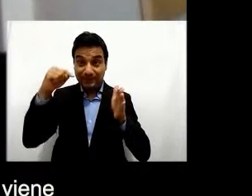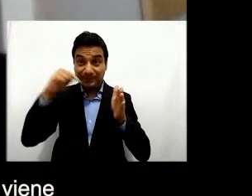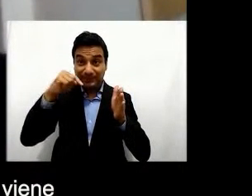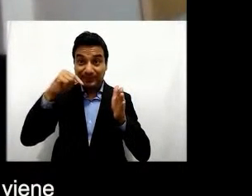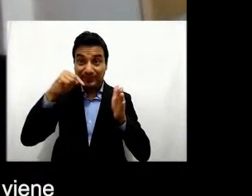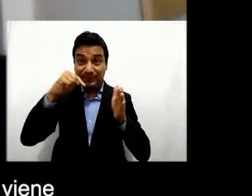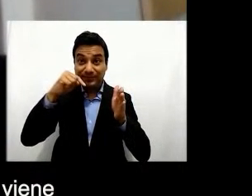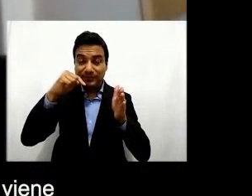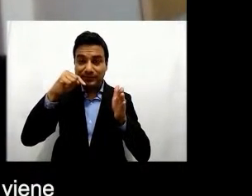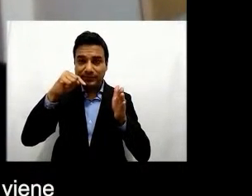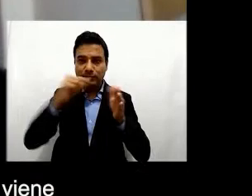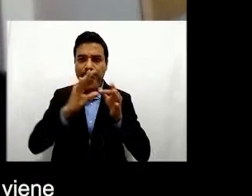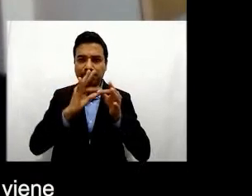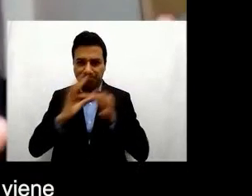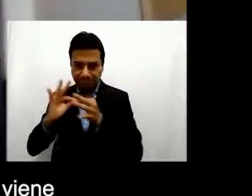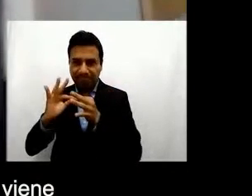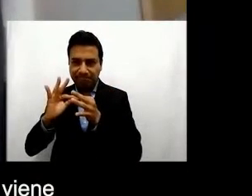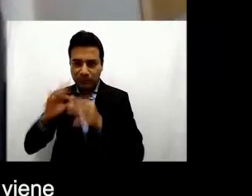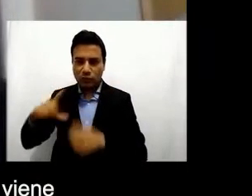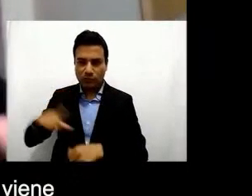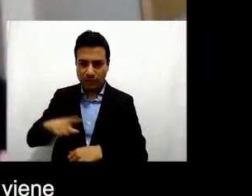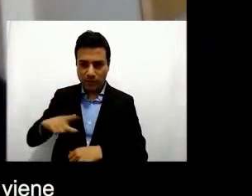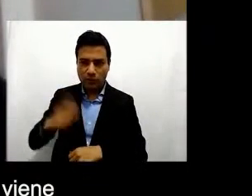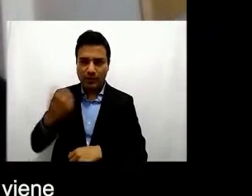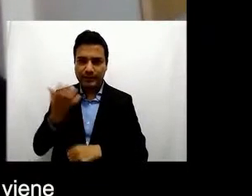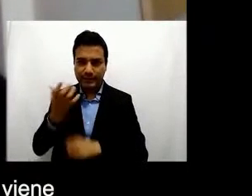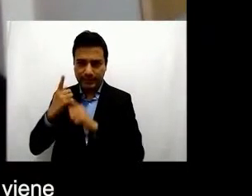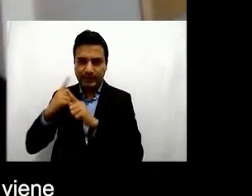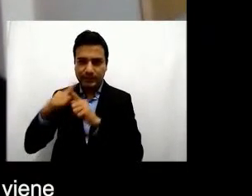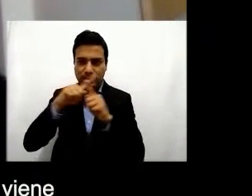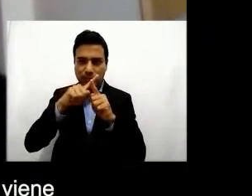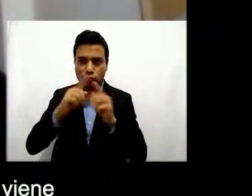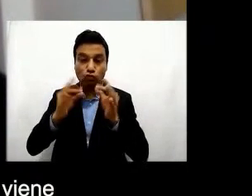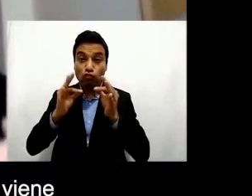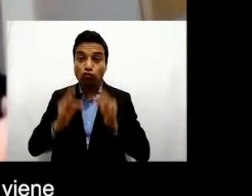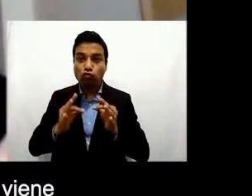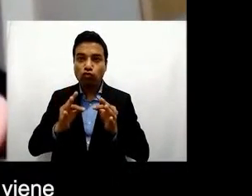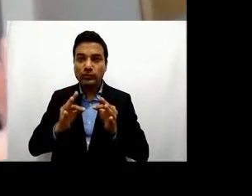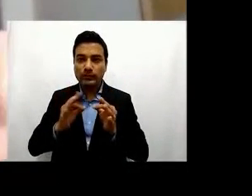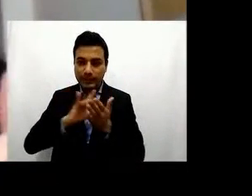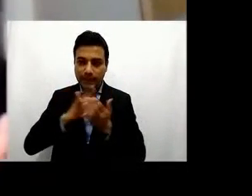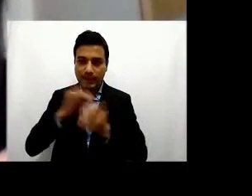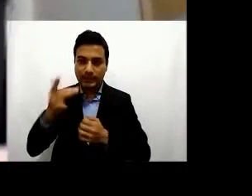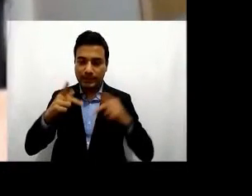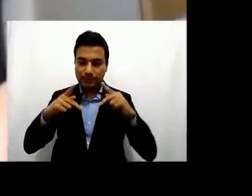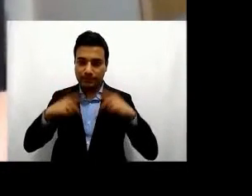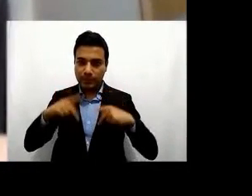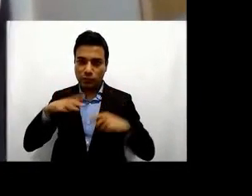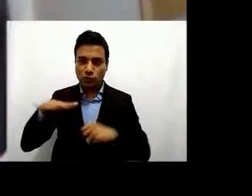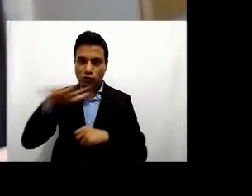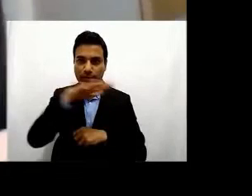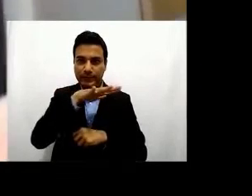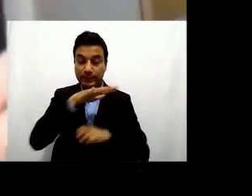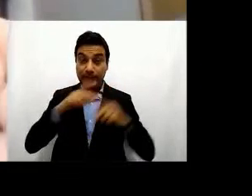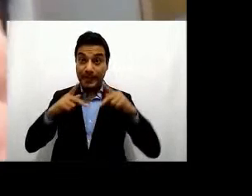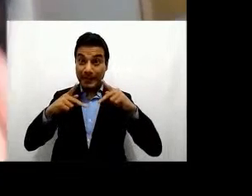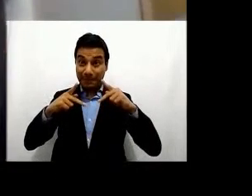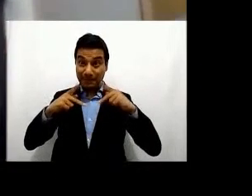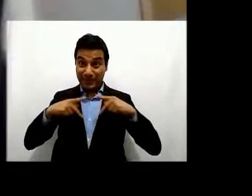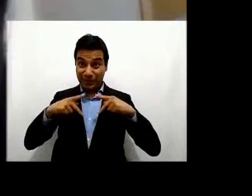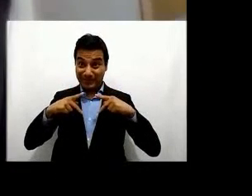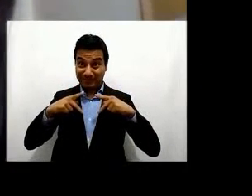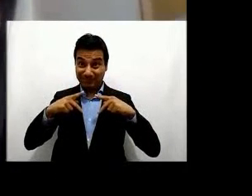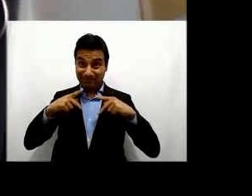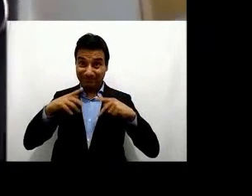ligado a las acciones de gobierno, pero viene directamente desde el capital ciudadano. Es decir, cómo es que las ideas ciudadanas